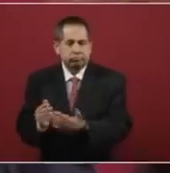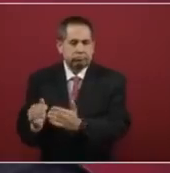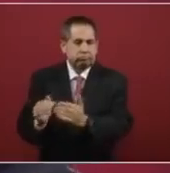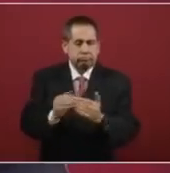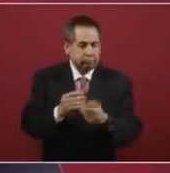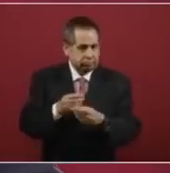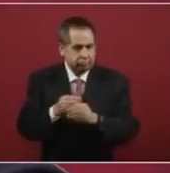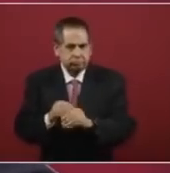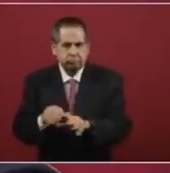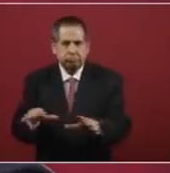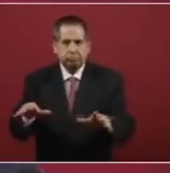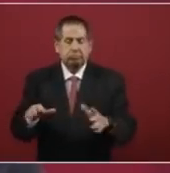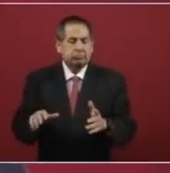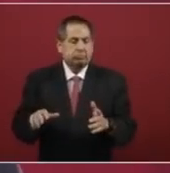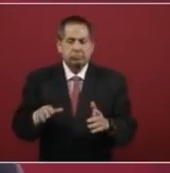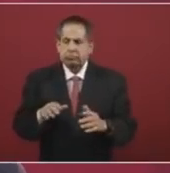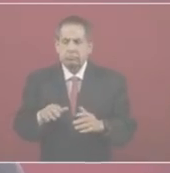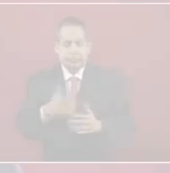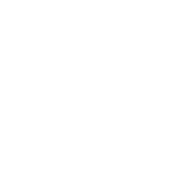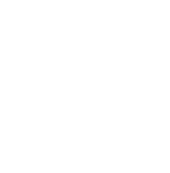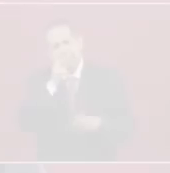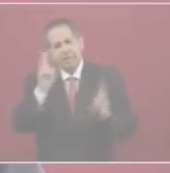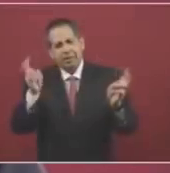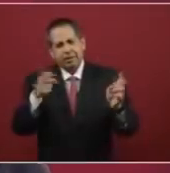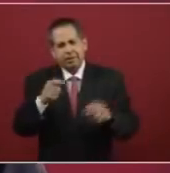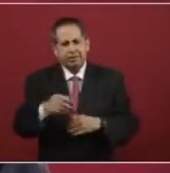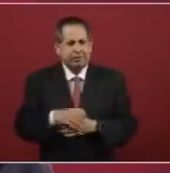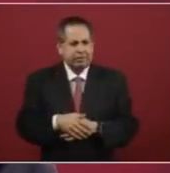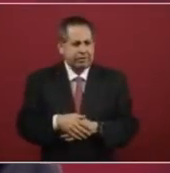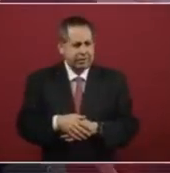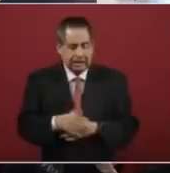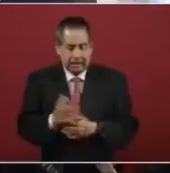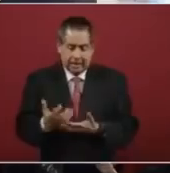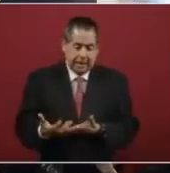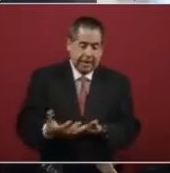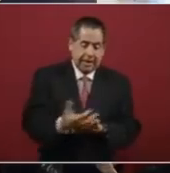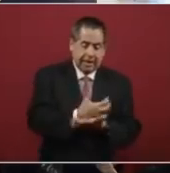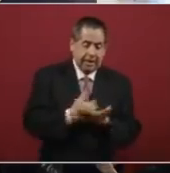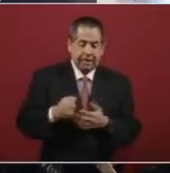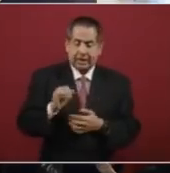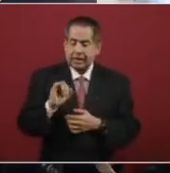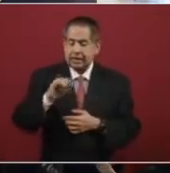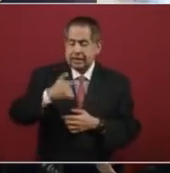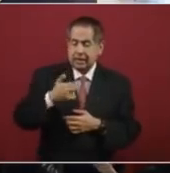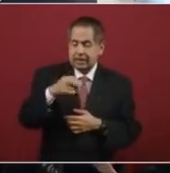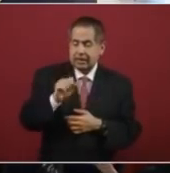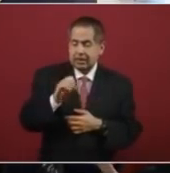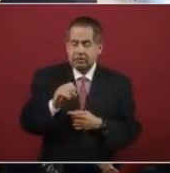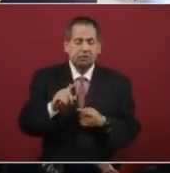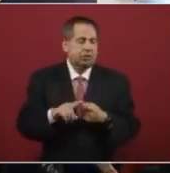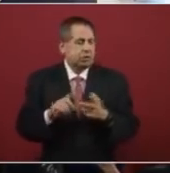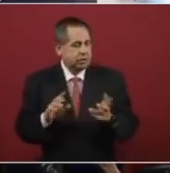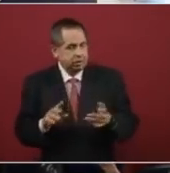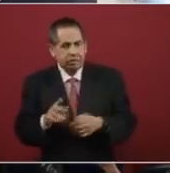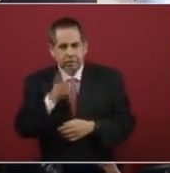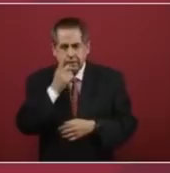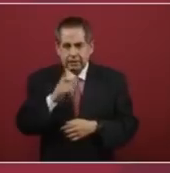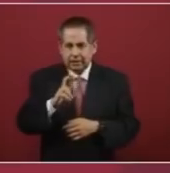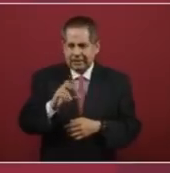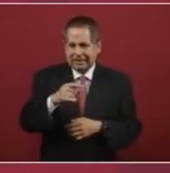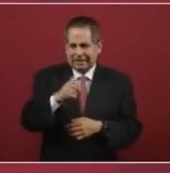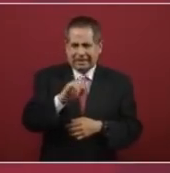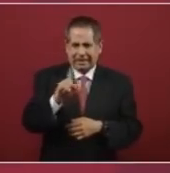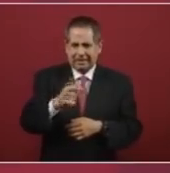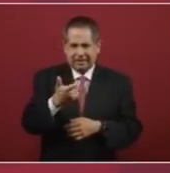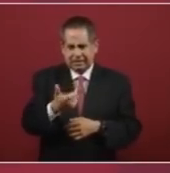y que haya una distribución. El mandatario dijo que es importante la inversión privada nacional y extranjera, porque el